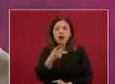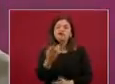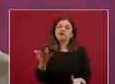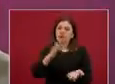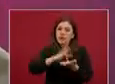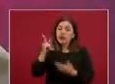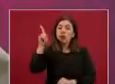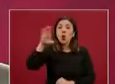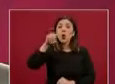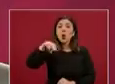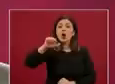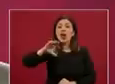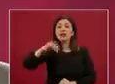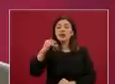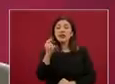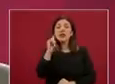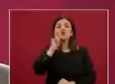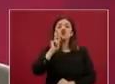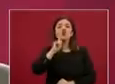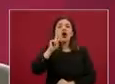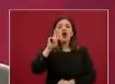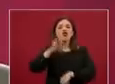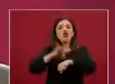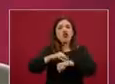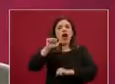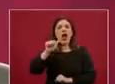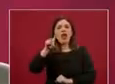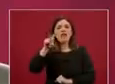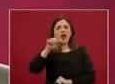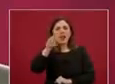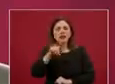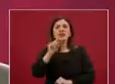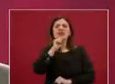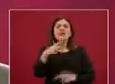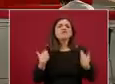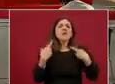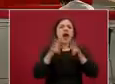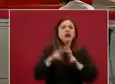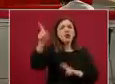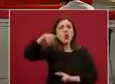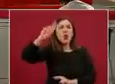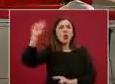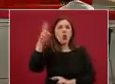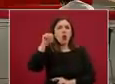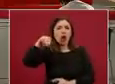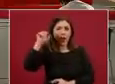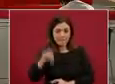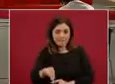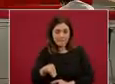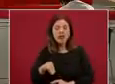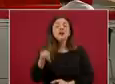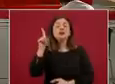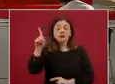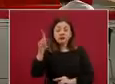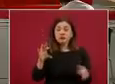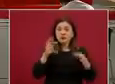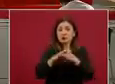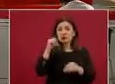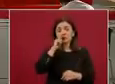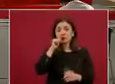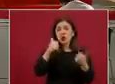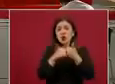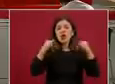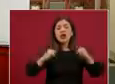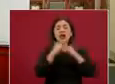agradecemos a CONACYT, a la doctora Álvarez Builla y a los académicos y académicas de la Universidad Nacional Autónoma de México, del Instituto